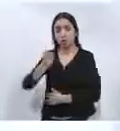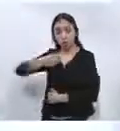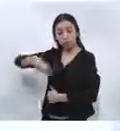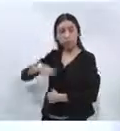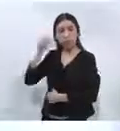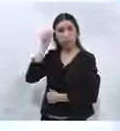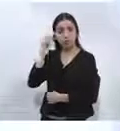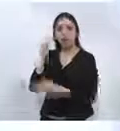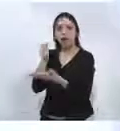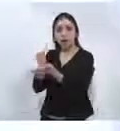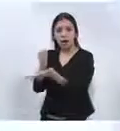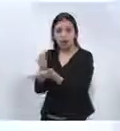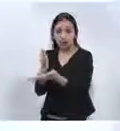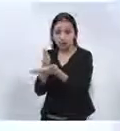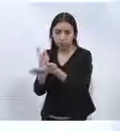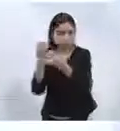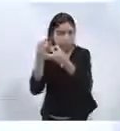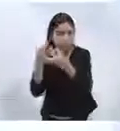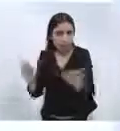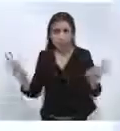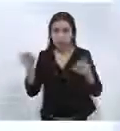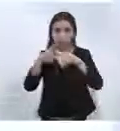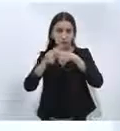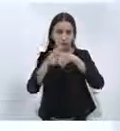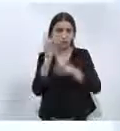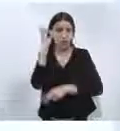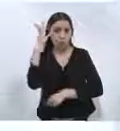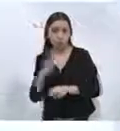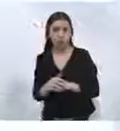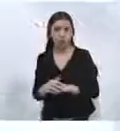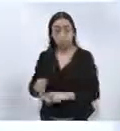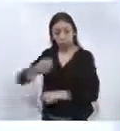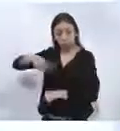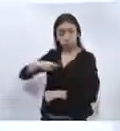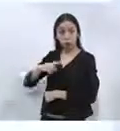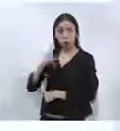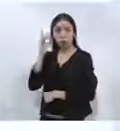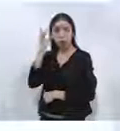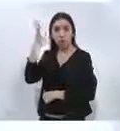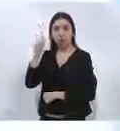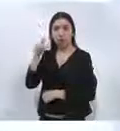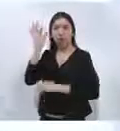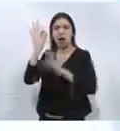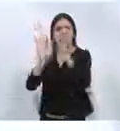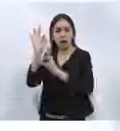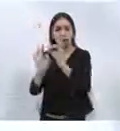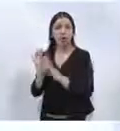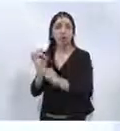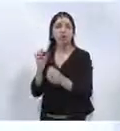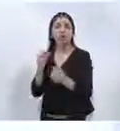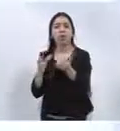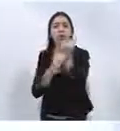damos asistencia técnica gratuita, es decir, nuestros técnicos, ingenieros agrónomos, veterinarios y